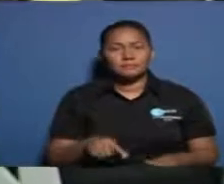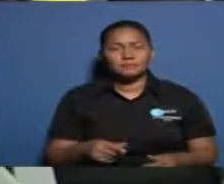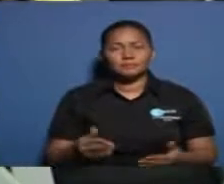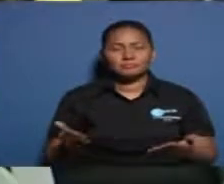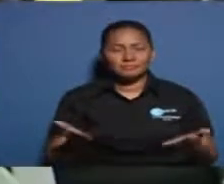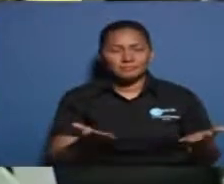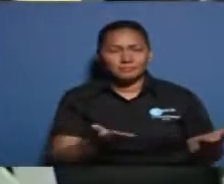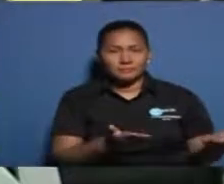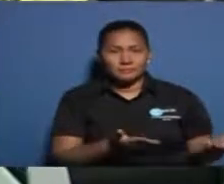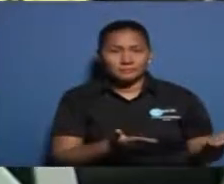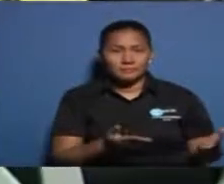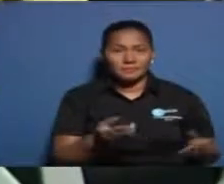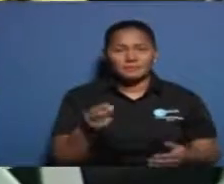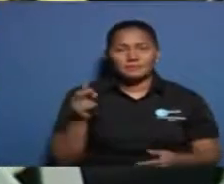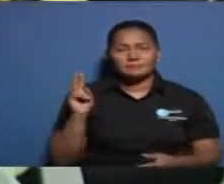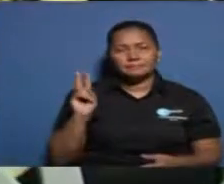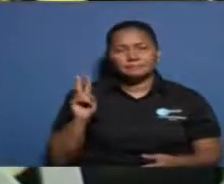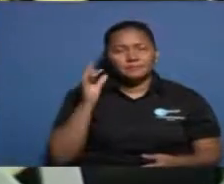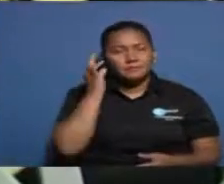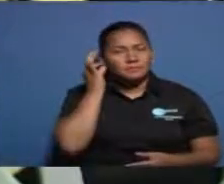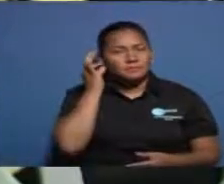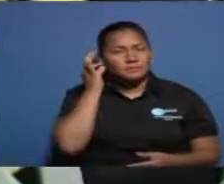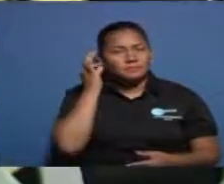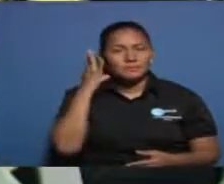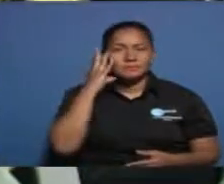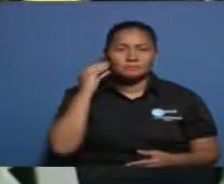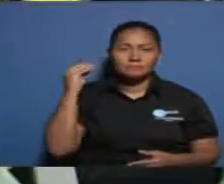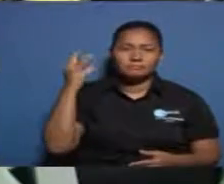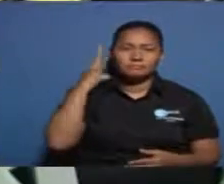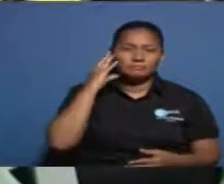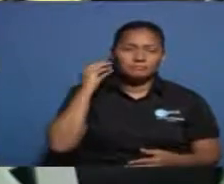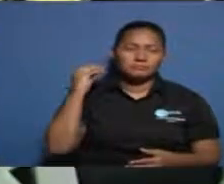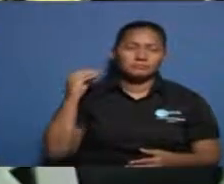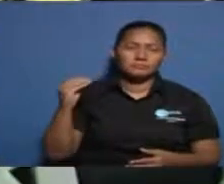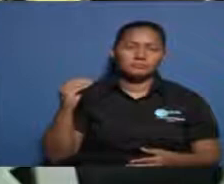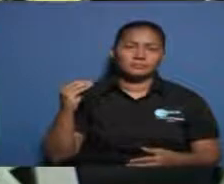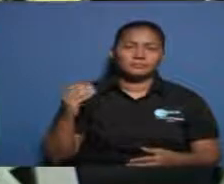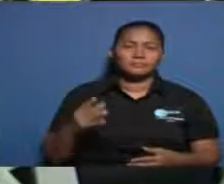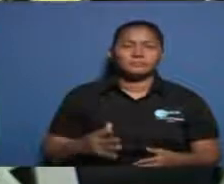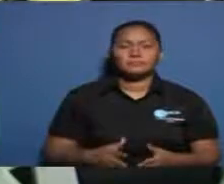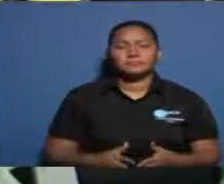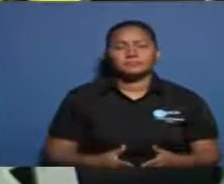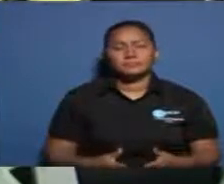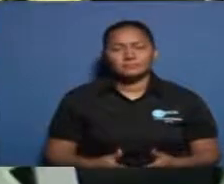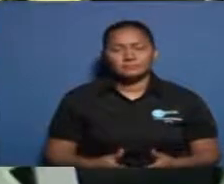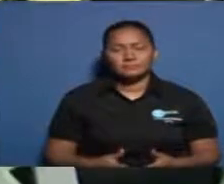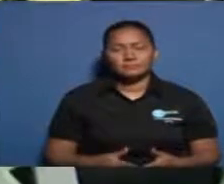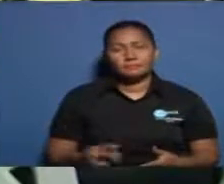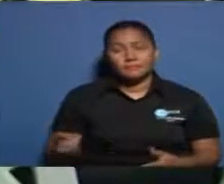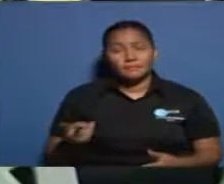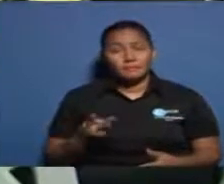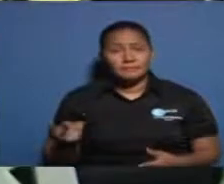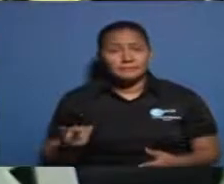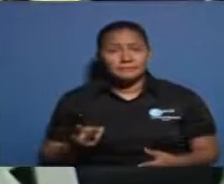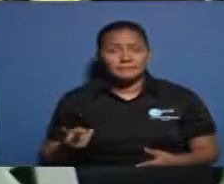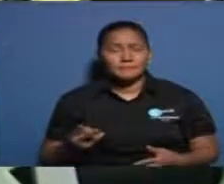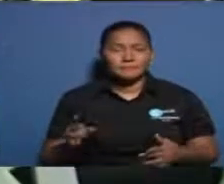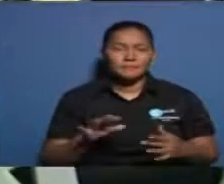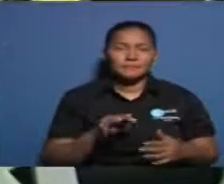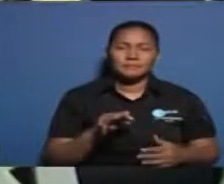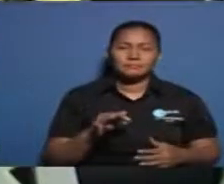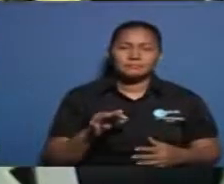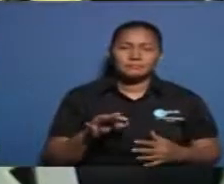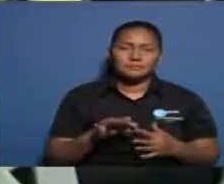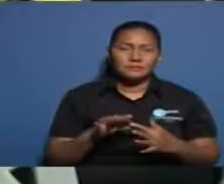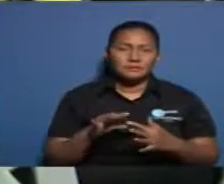expertas con nosotros en este tema hablamos de la profesora araceli del ego y marco la concepción ambas especialistas en el tema de género